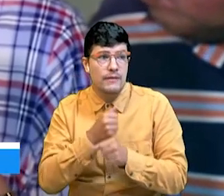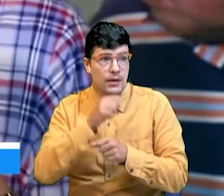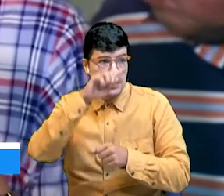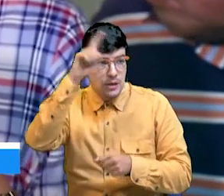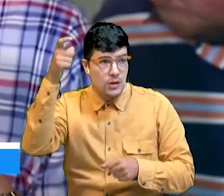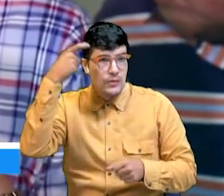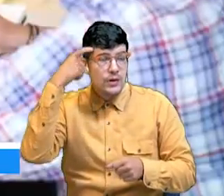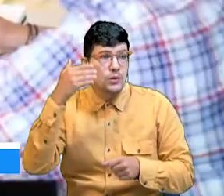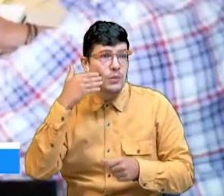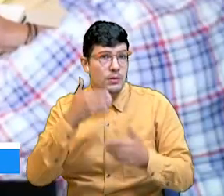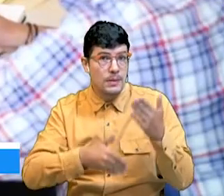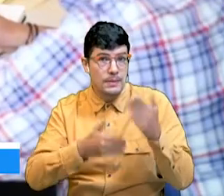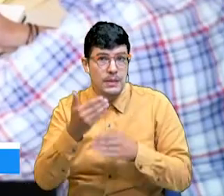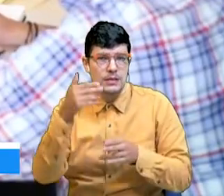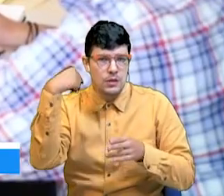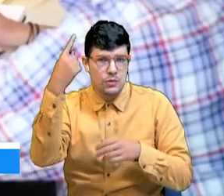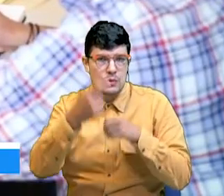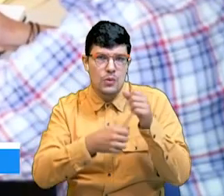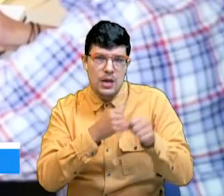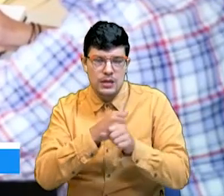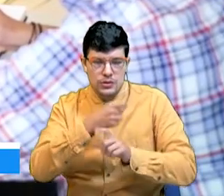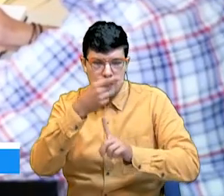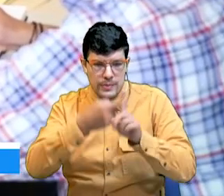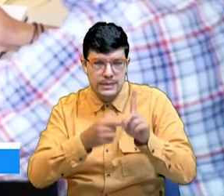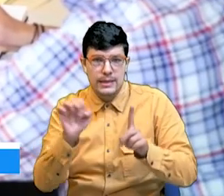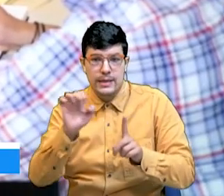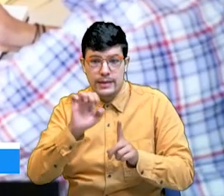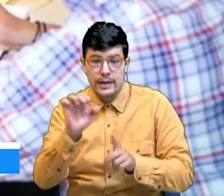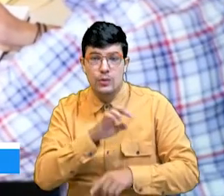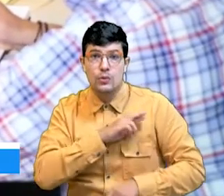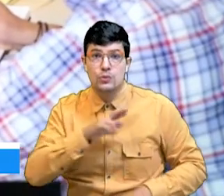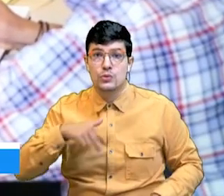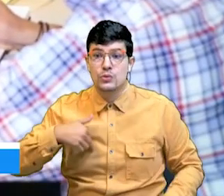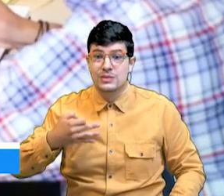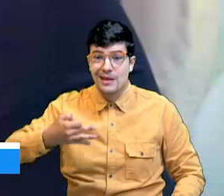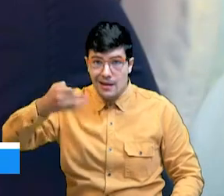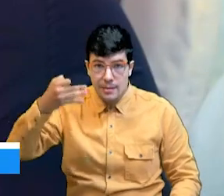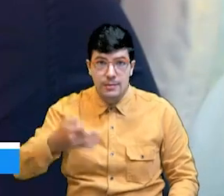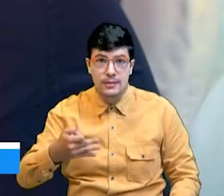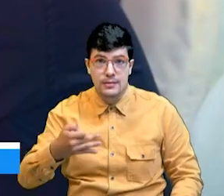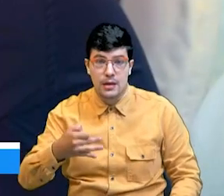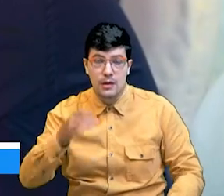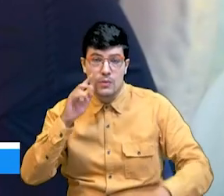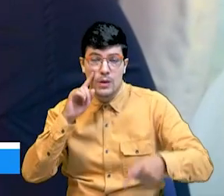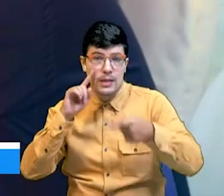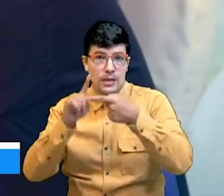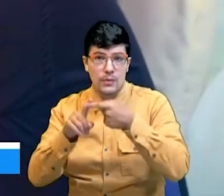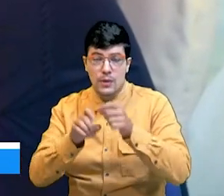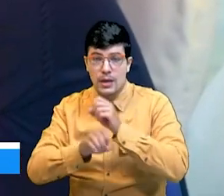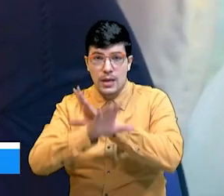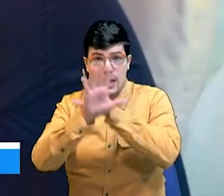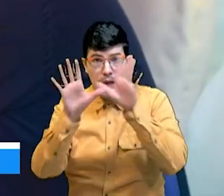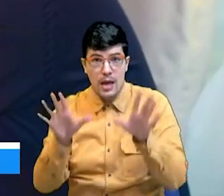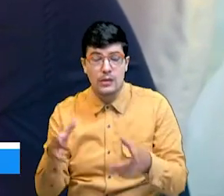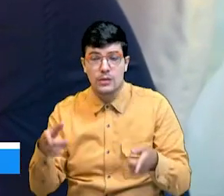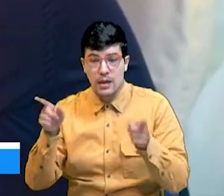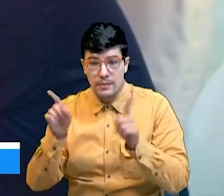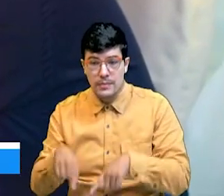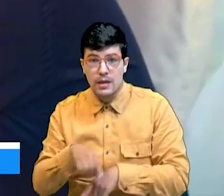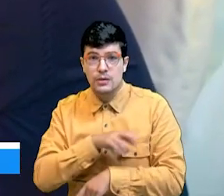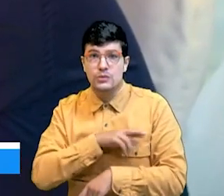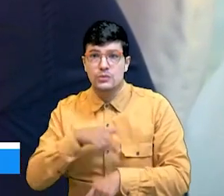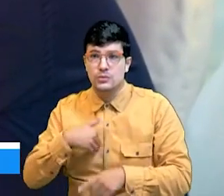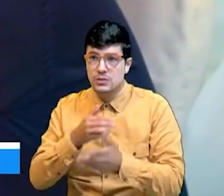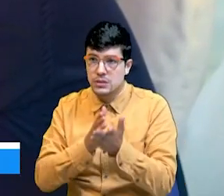partir del primero de enero donde garantizaremos no sólo esa objetividad sino también donde ratificaremos